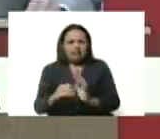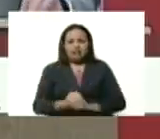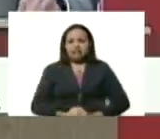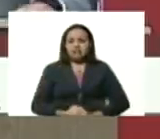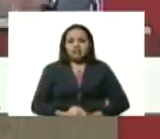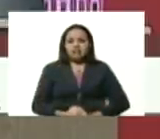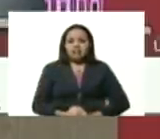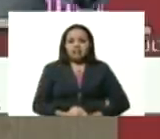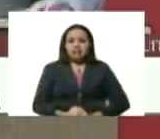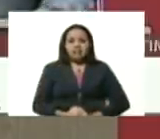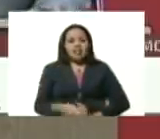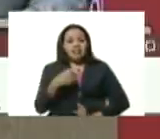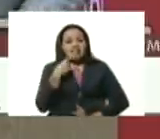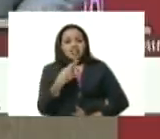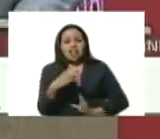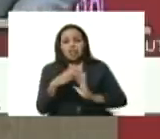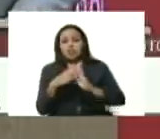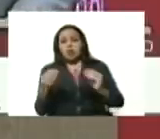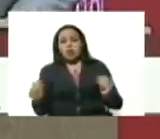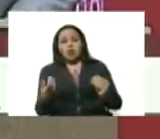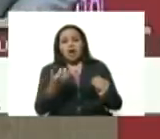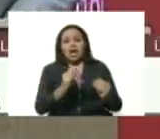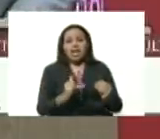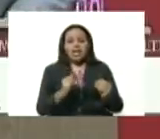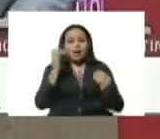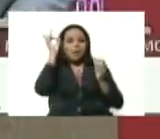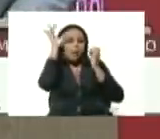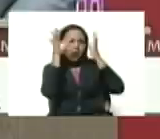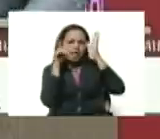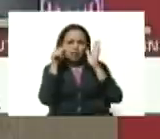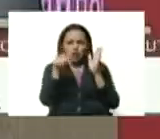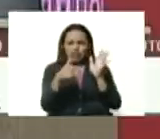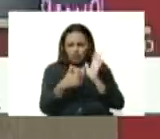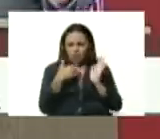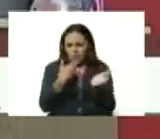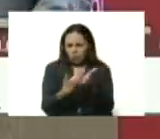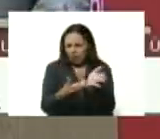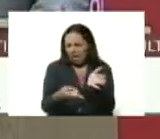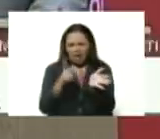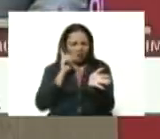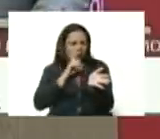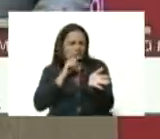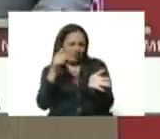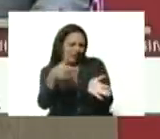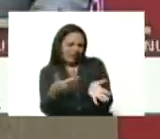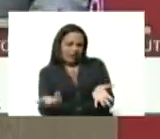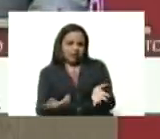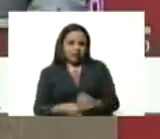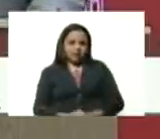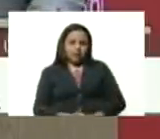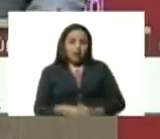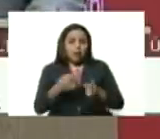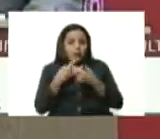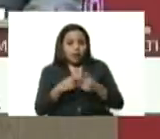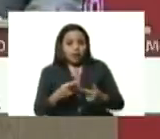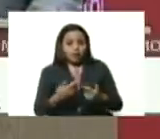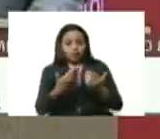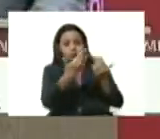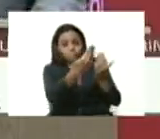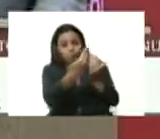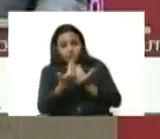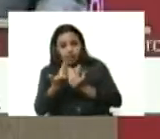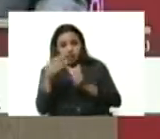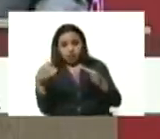que todas eran pruebas montadas por nosotros. Ocurre la incursión de